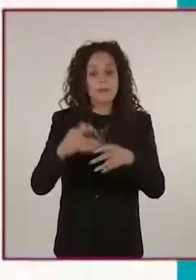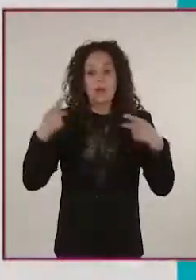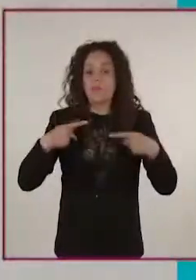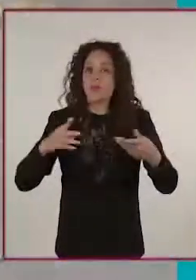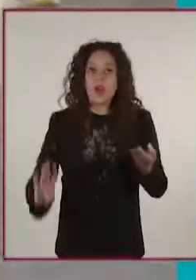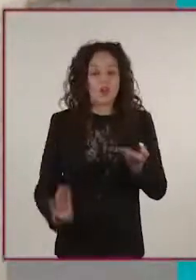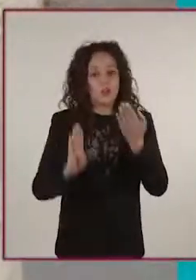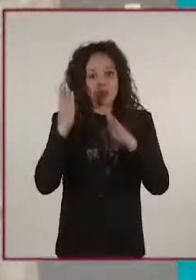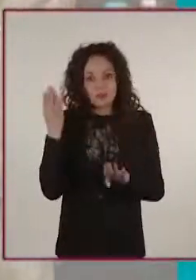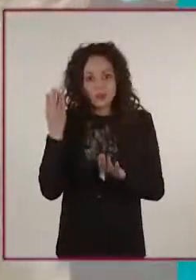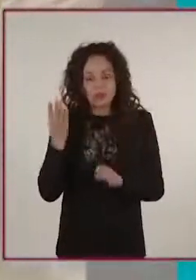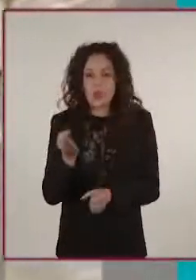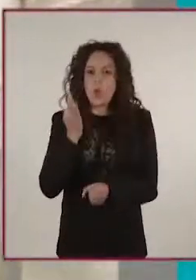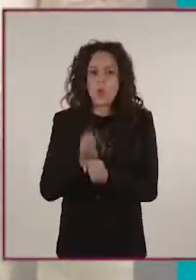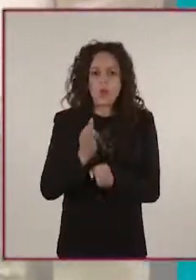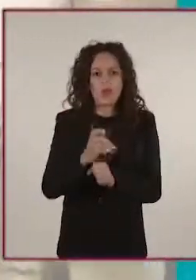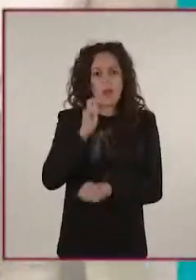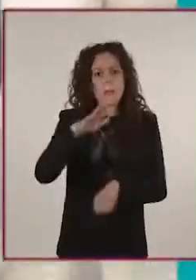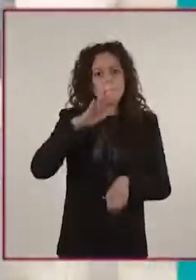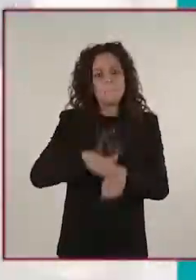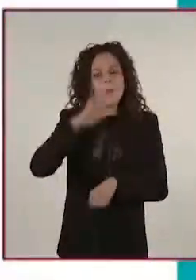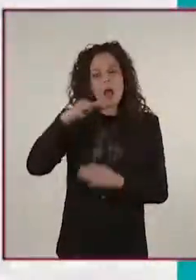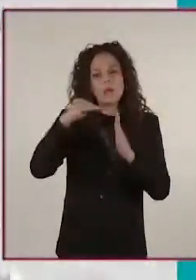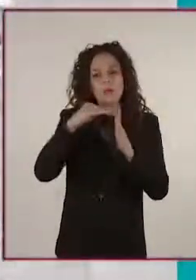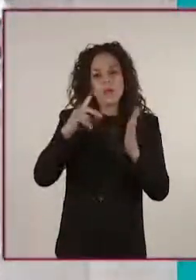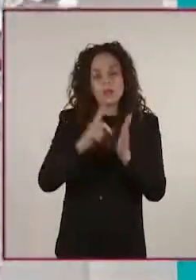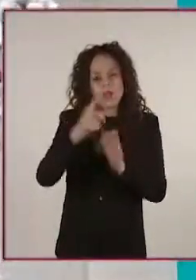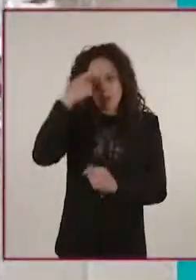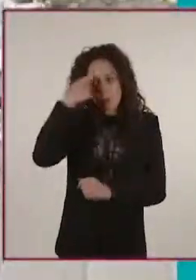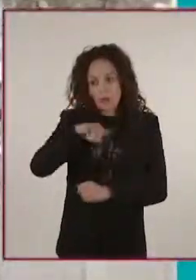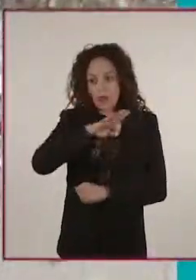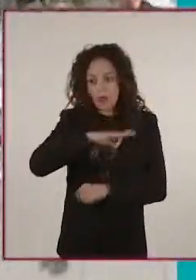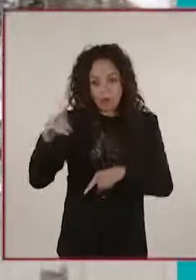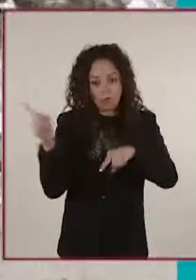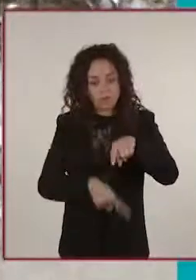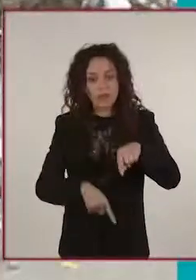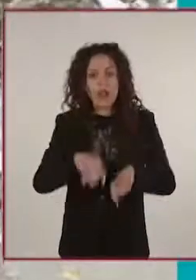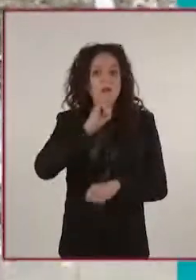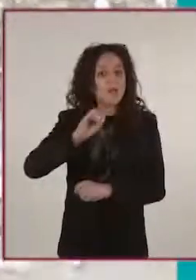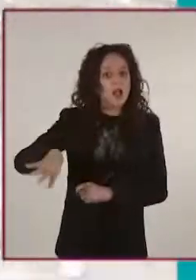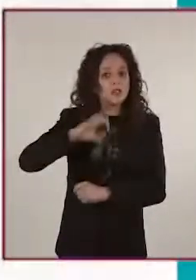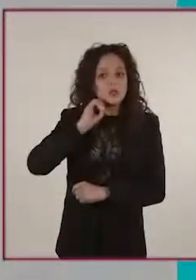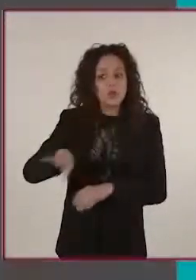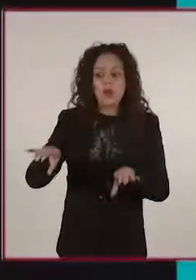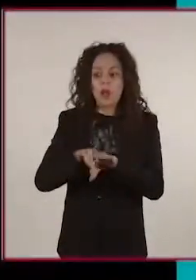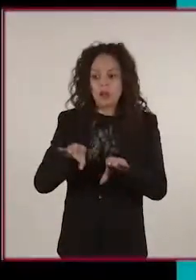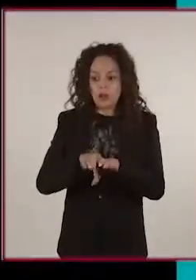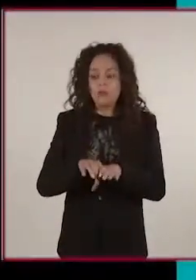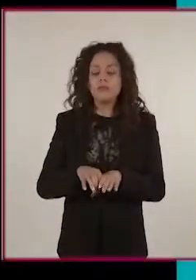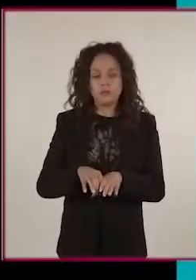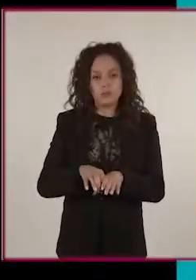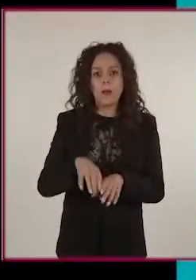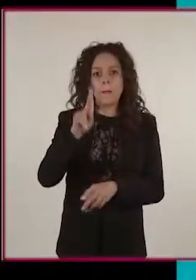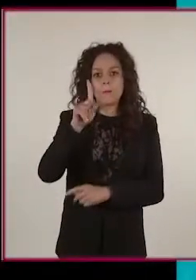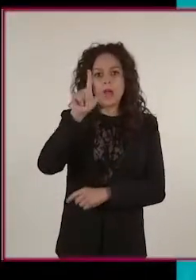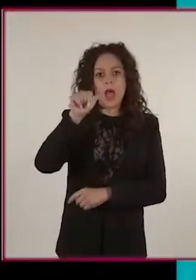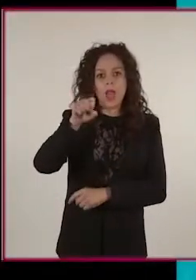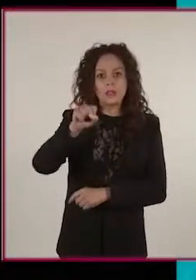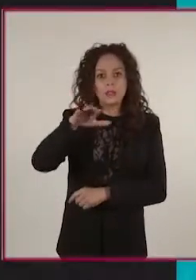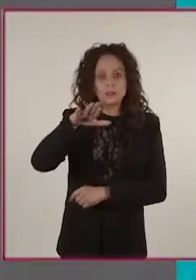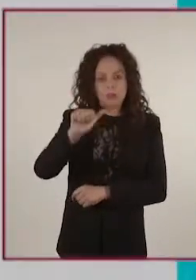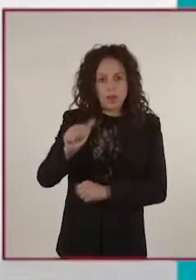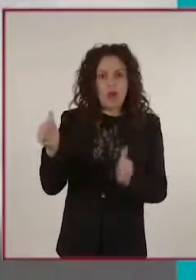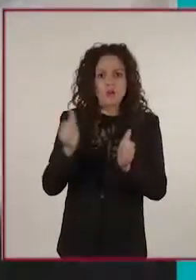En la actualidad, uno de los métodos más conocidos para eliminar los desechos es por medio de un soplete de plasma, con la intención de